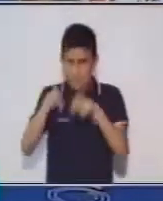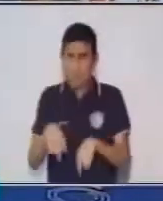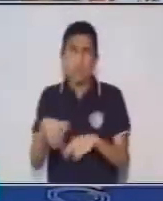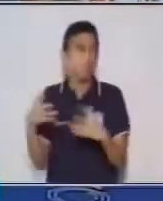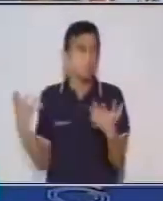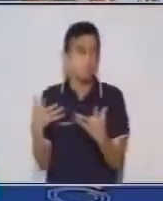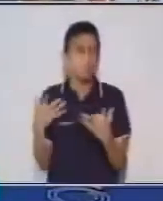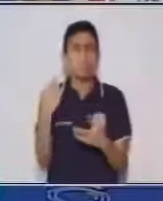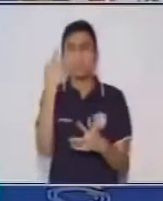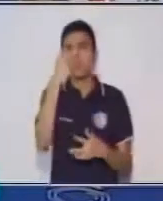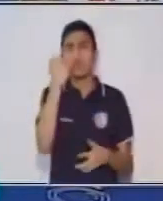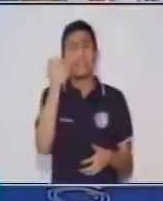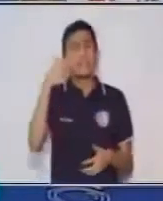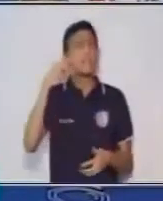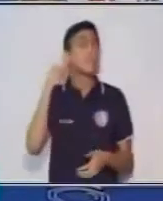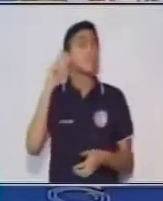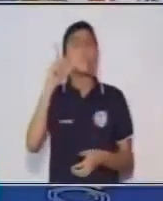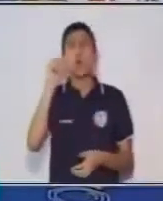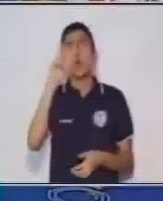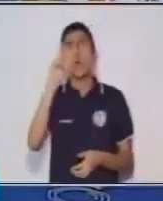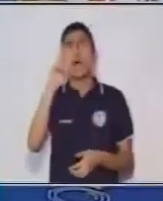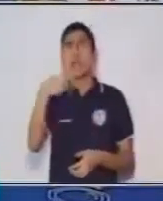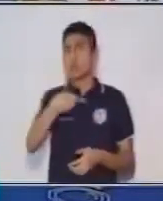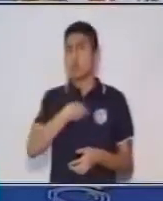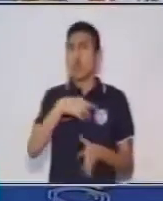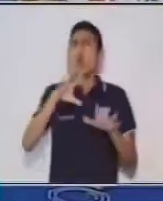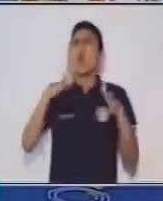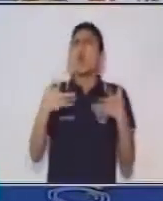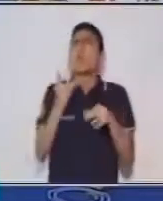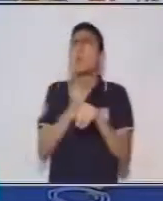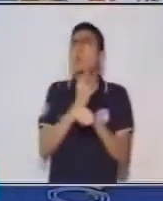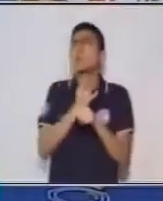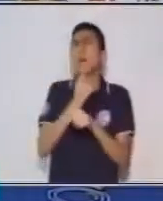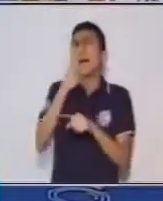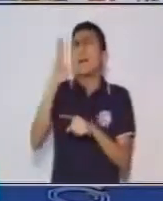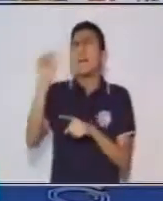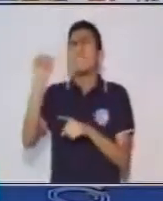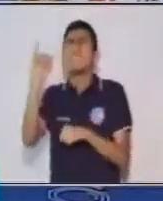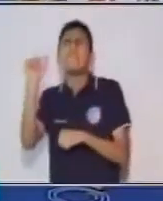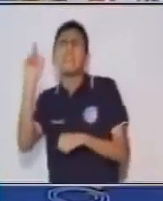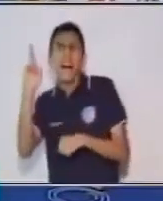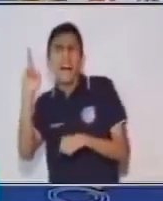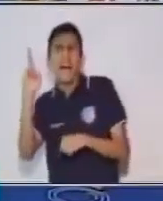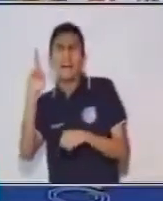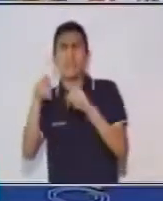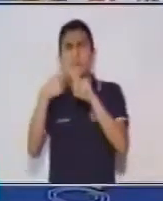Singular. Yo. ¿Cómo conjugarías entonces bajar con la primera persona?